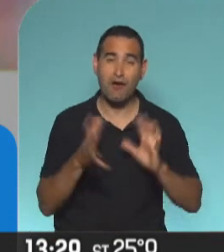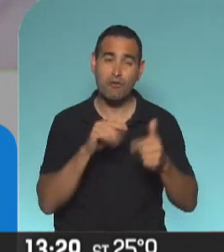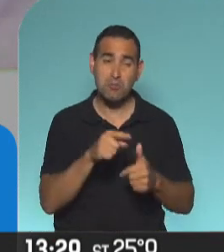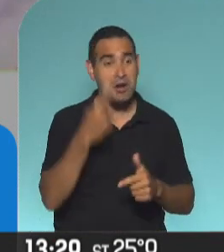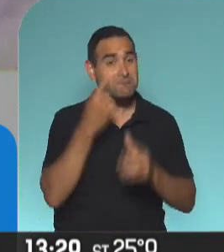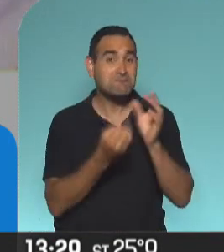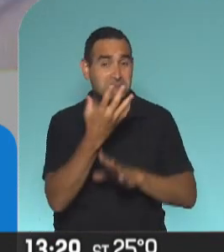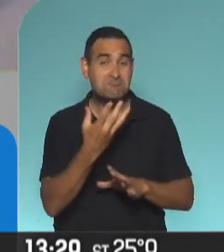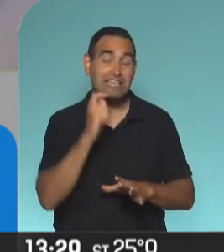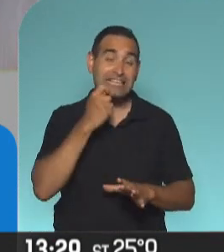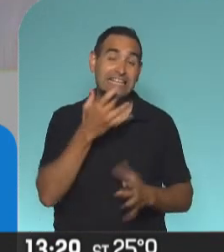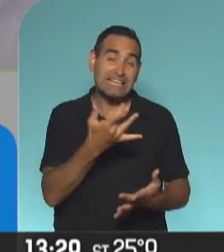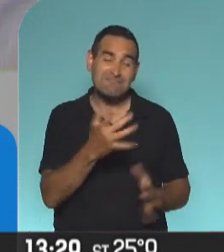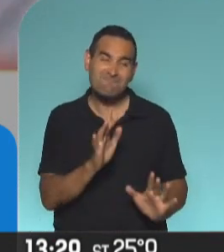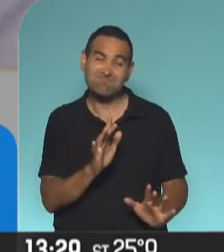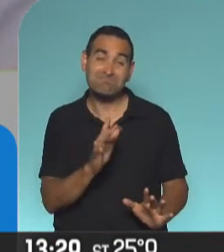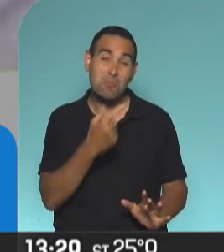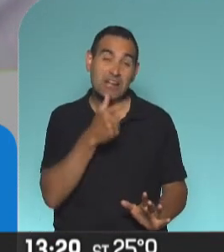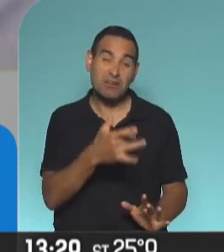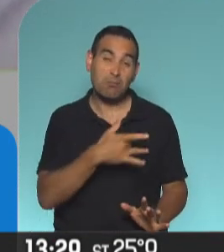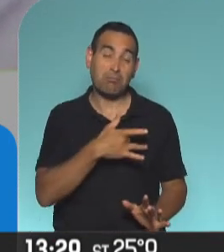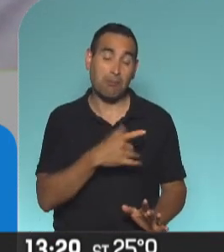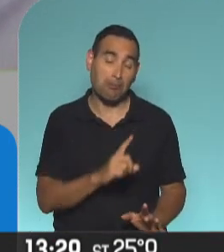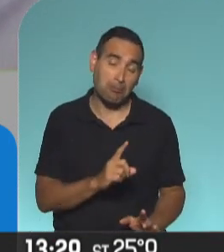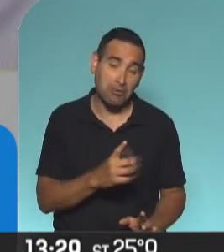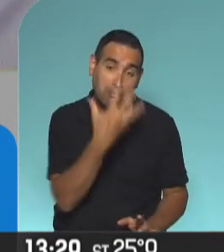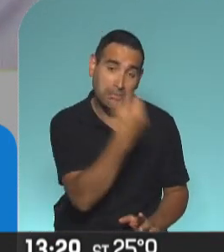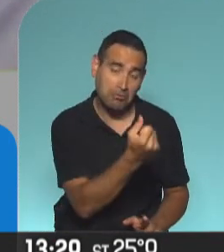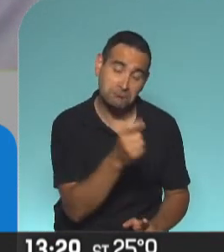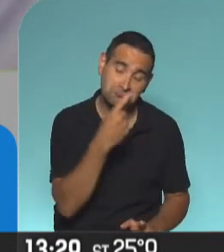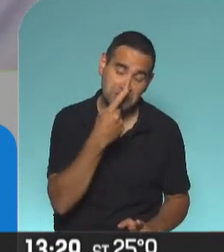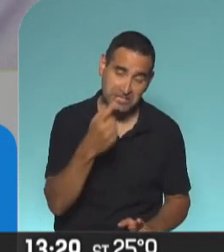creativo, es muy bello. No sé si llega tan impactante o tan interesante al público.